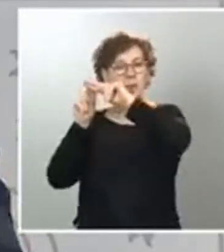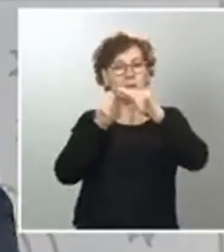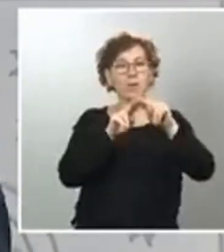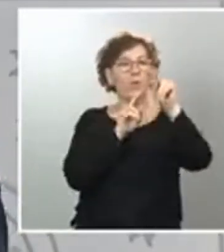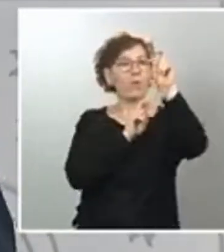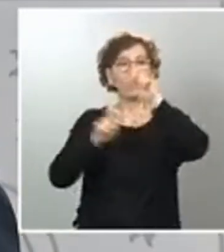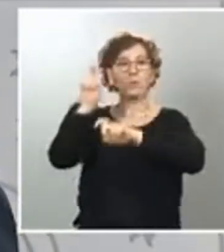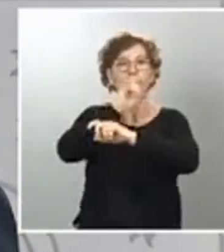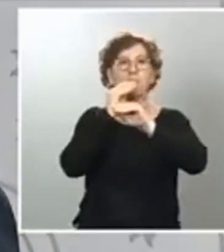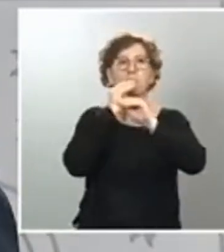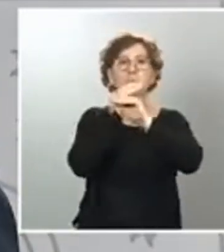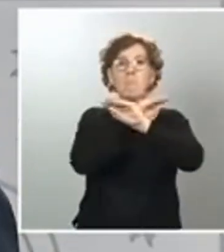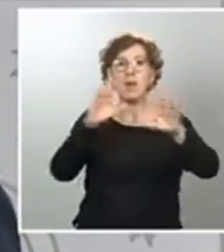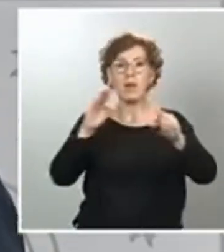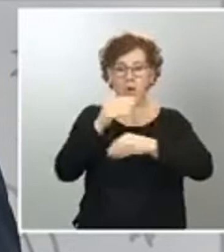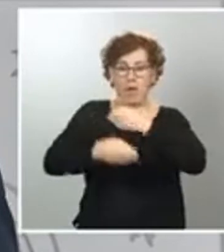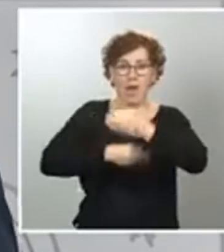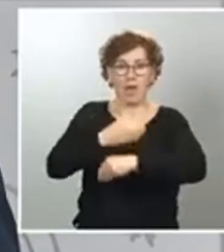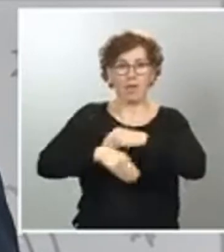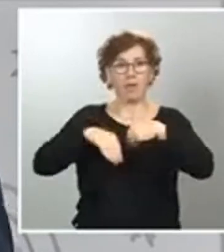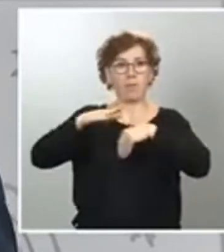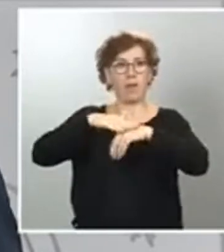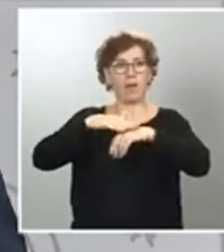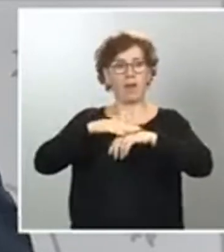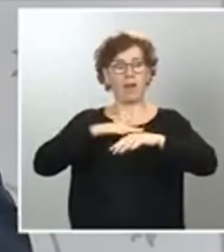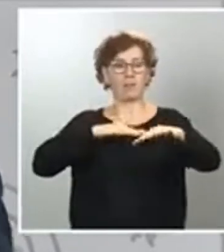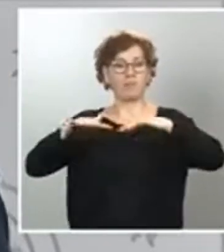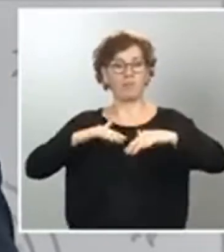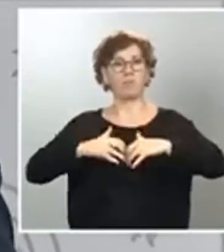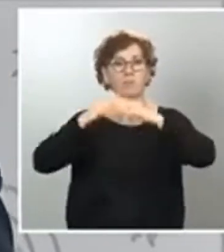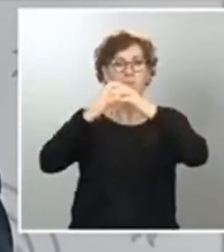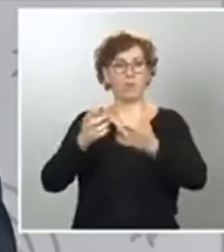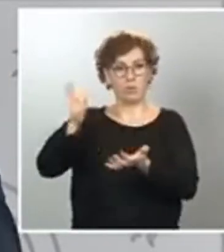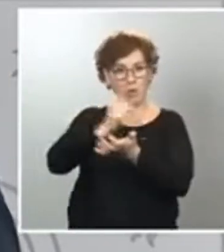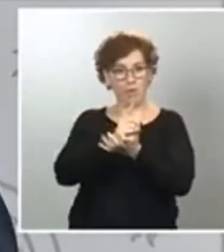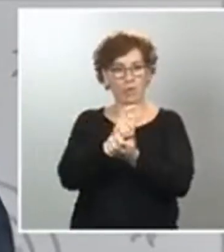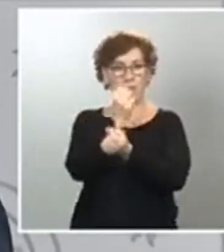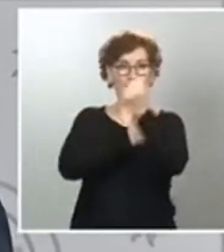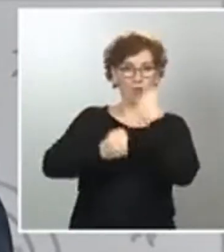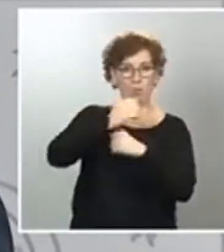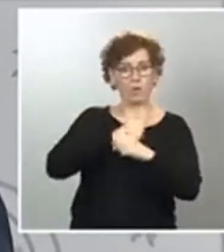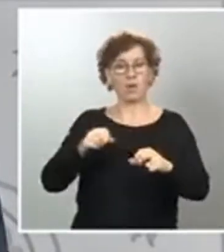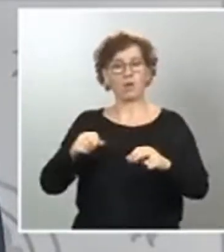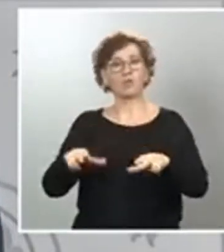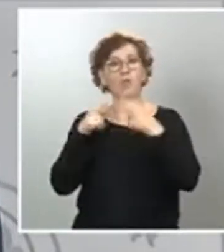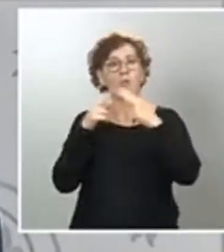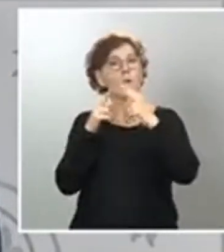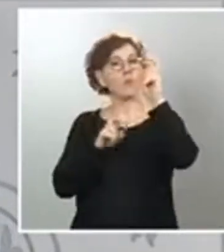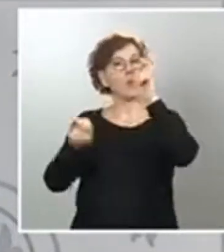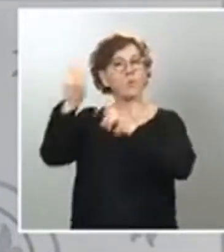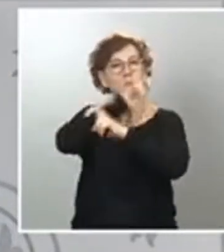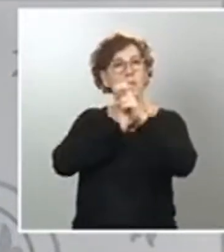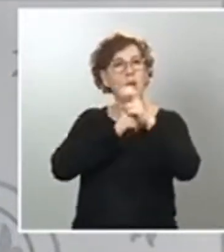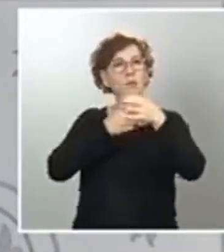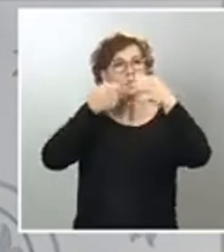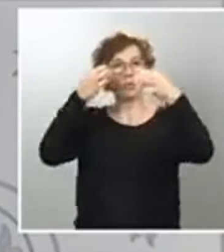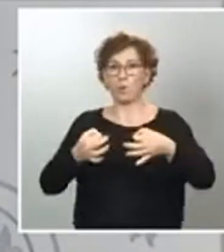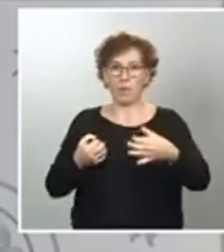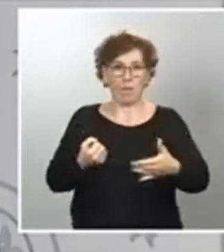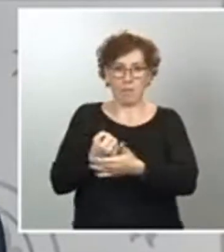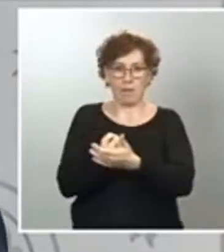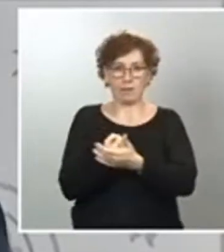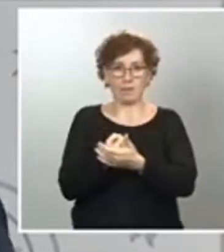para abordar la reactivación económica y también social con las máximas seguridades. Y en este sentido, la hoja de